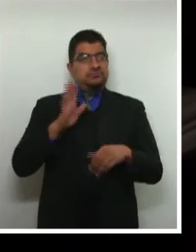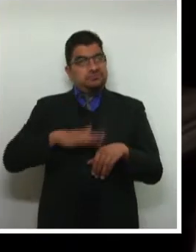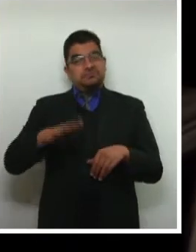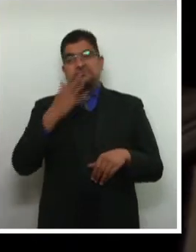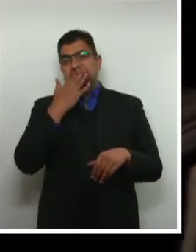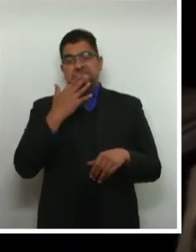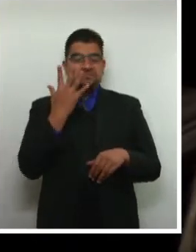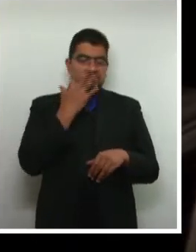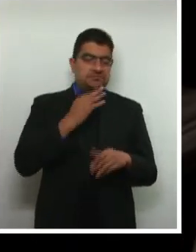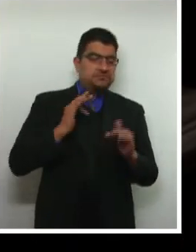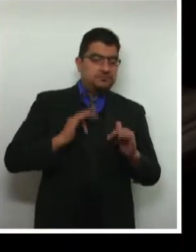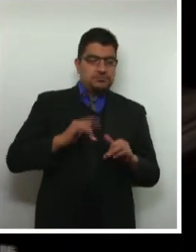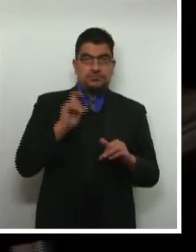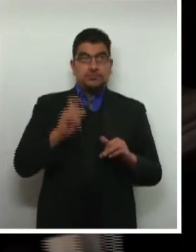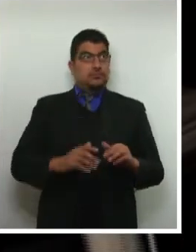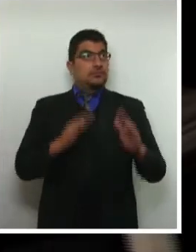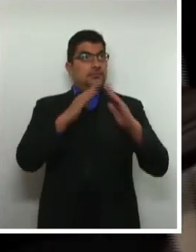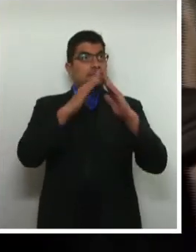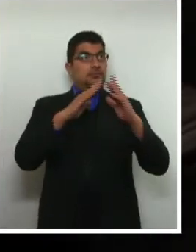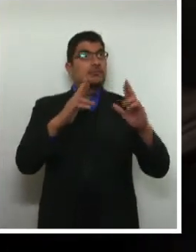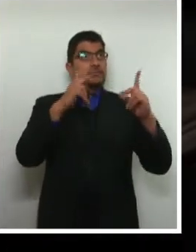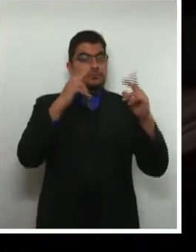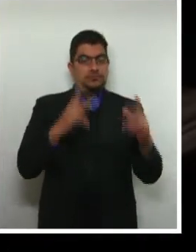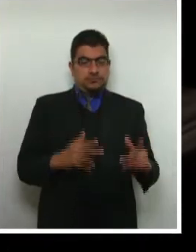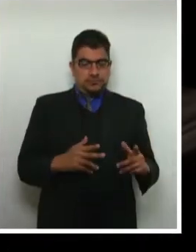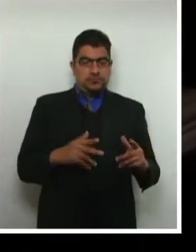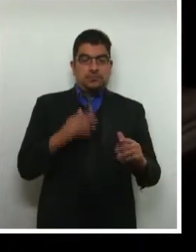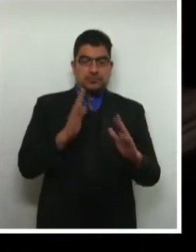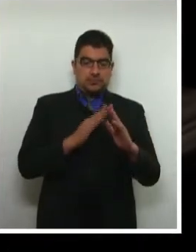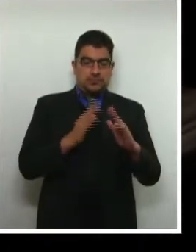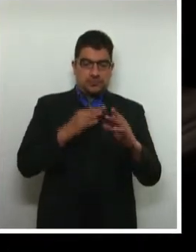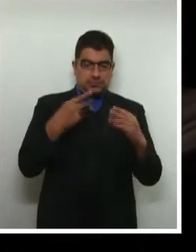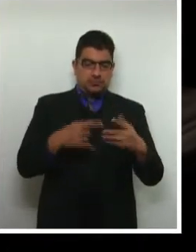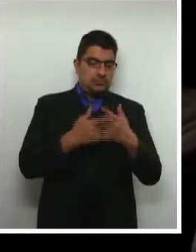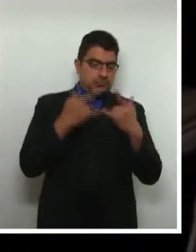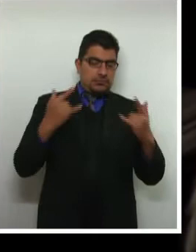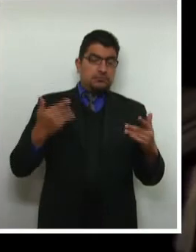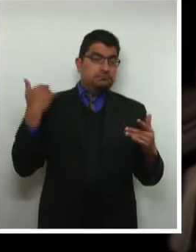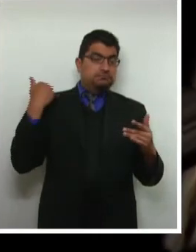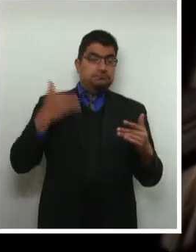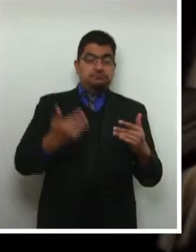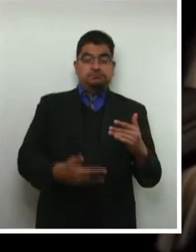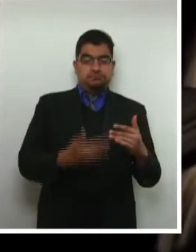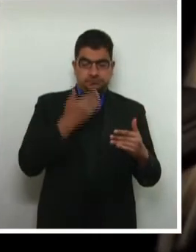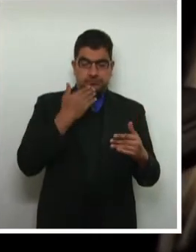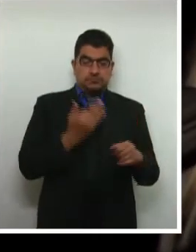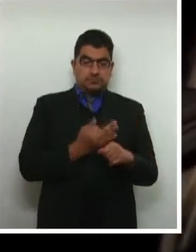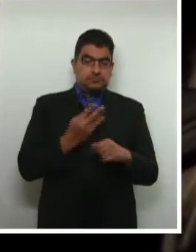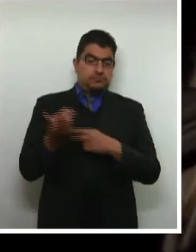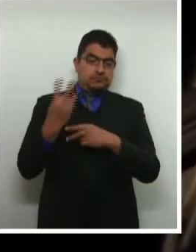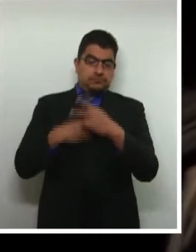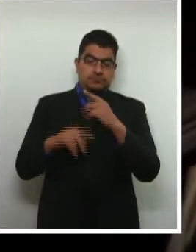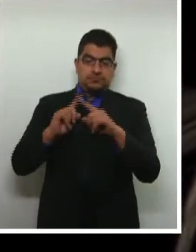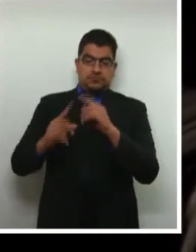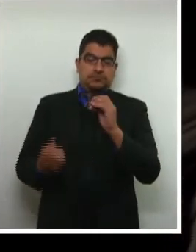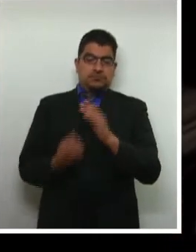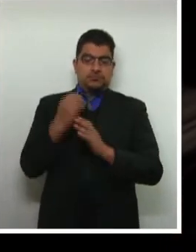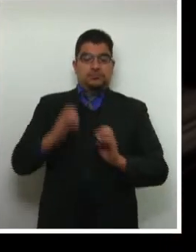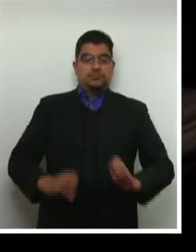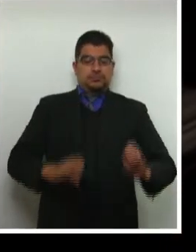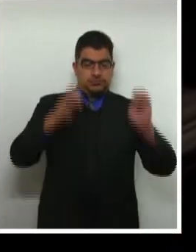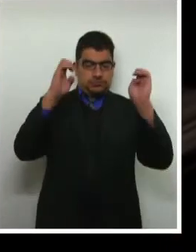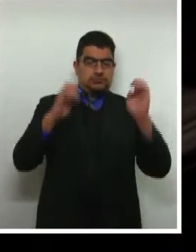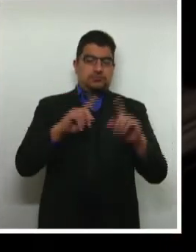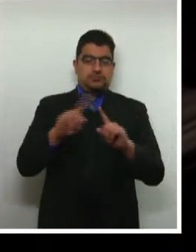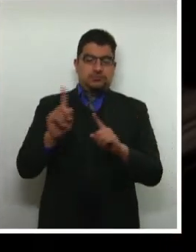amable, porque cada vez que destruyen una casa que es patrimonio, que es la historia, también empiezan a llegar nuevos edificios y con ello